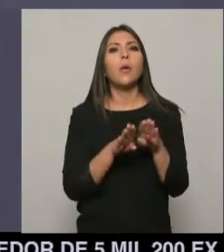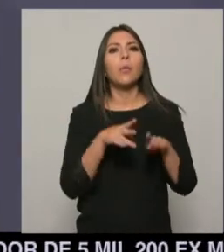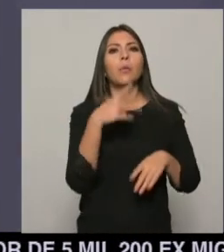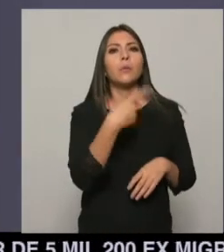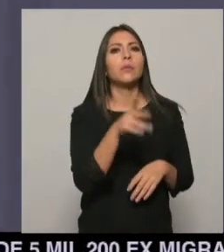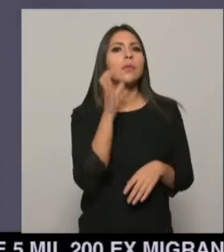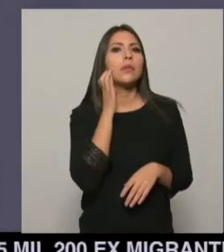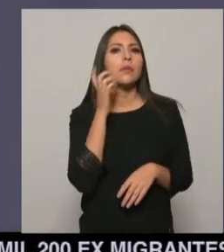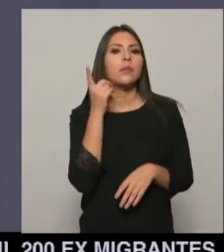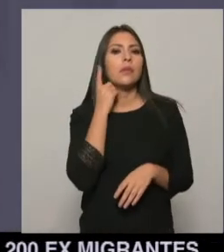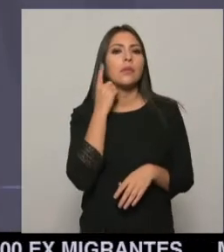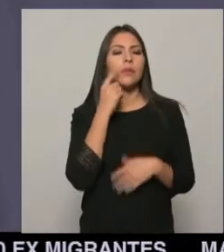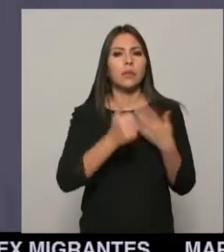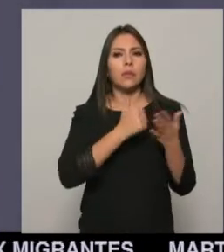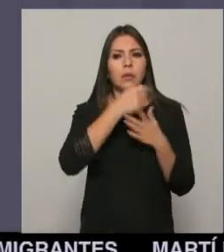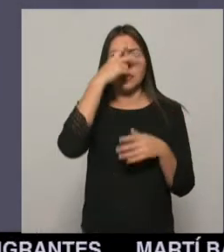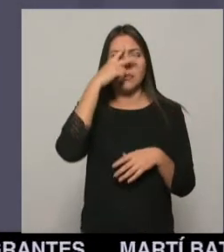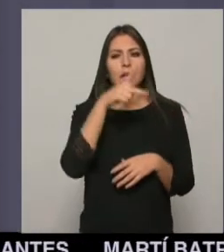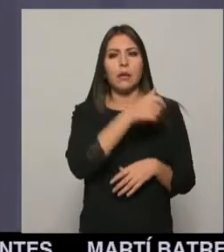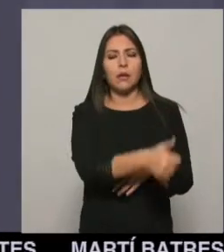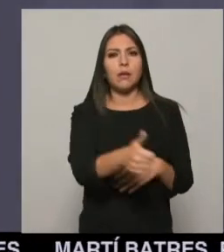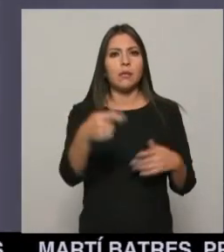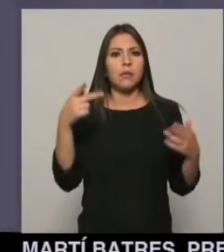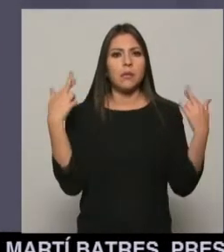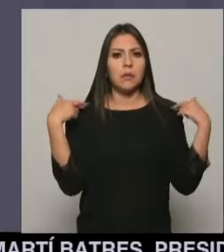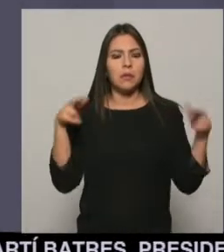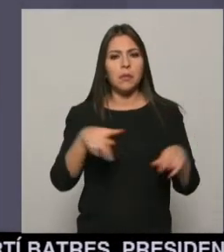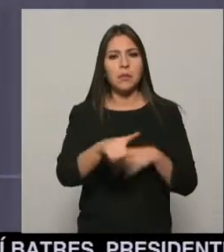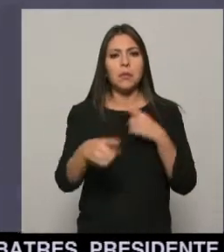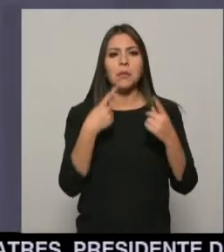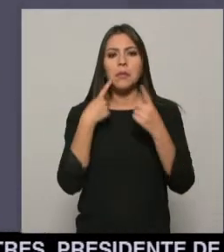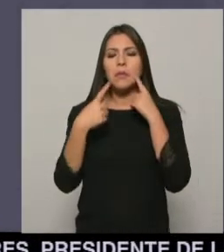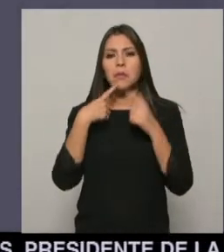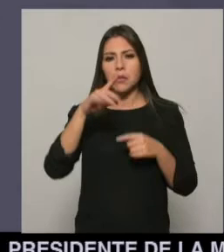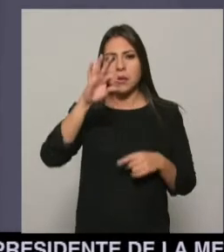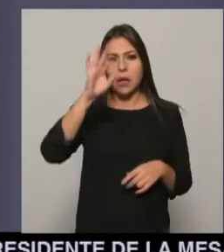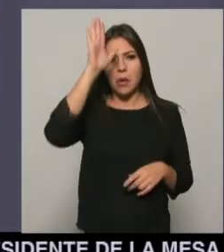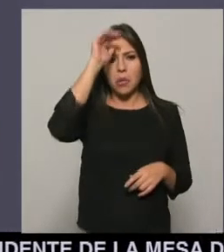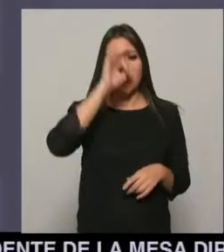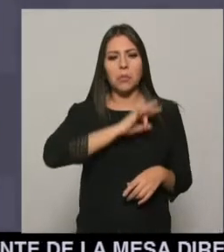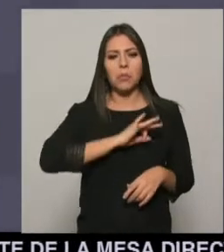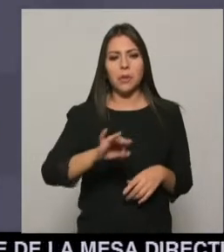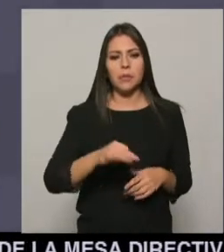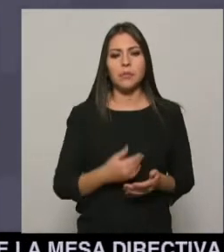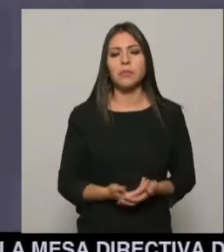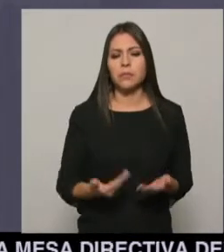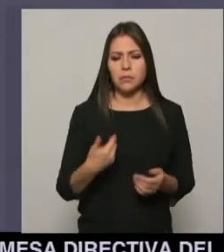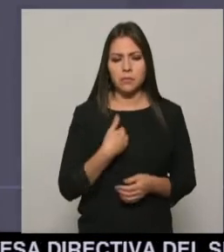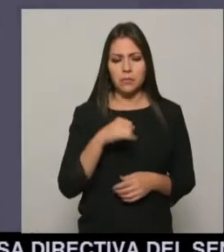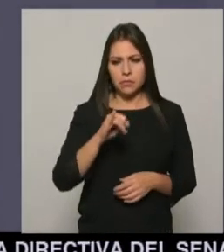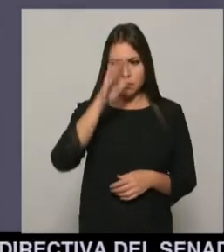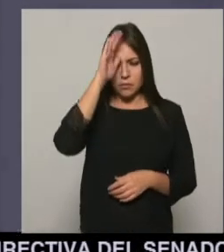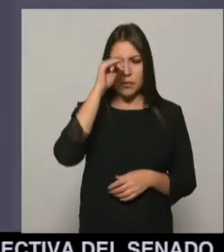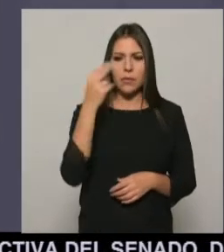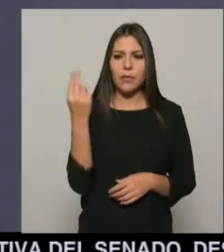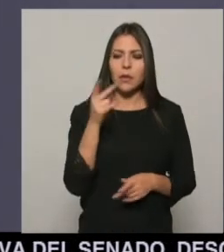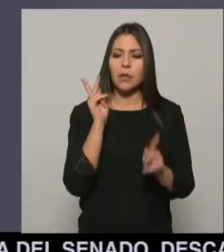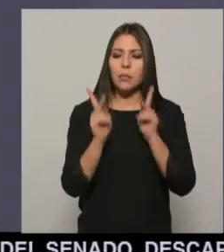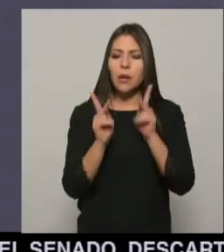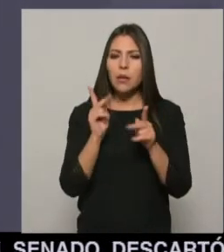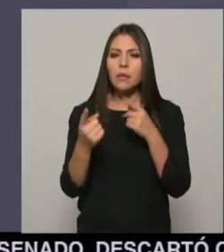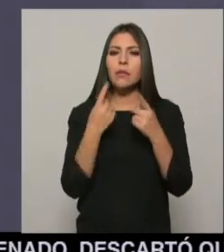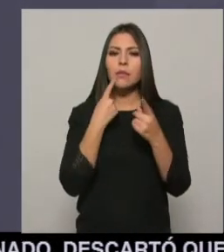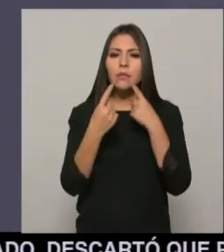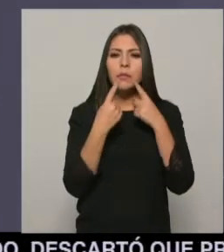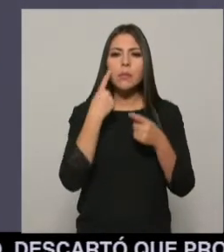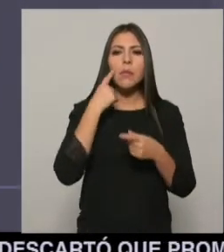pues, a estas distintas visiones, pues puede ponerse de acuerdo. De verdad, yo sí soy partidario del diálogo, de la construcción